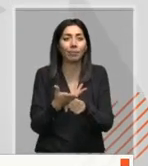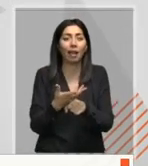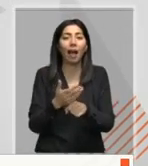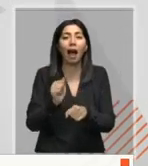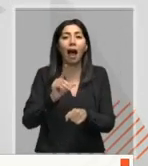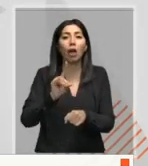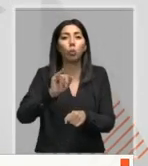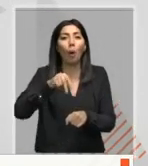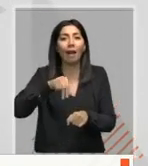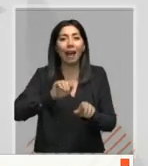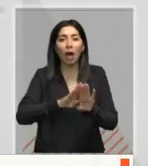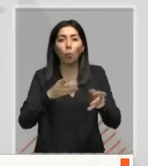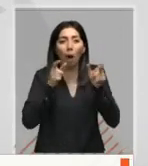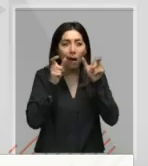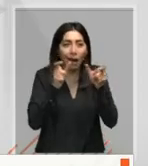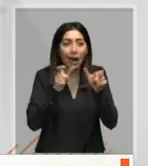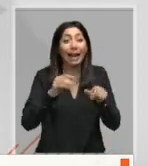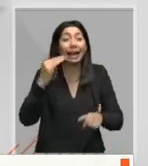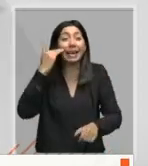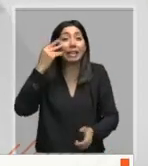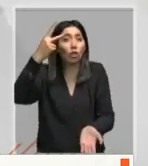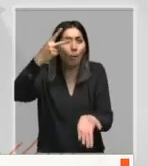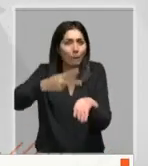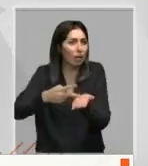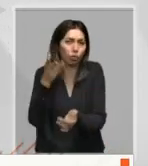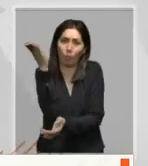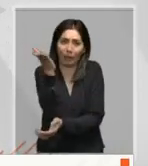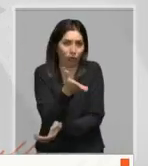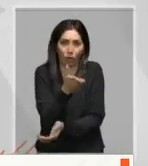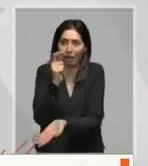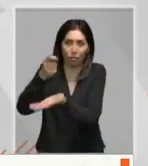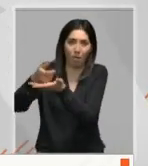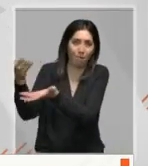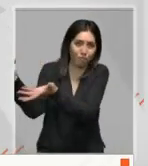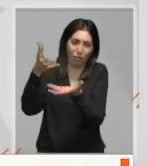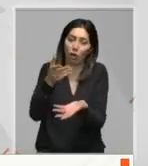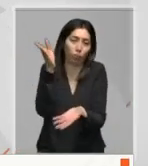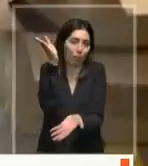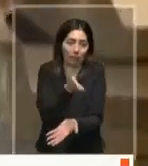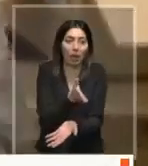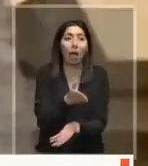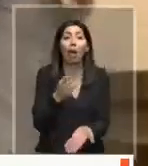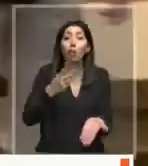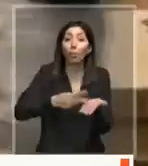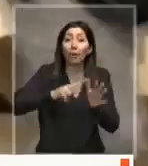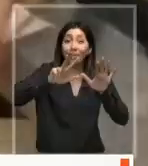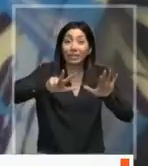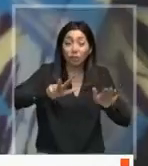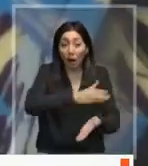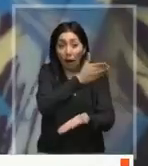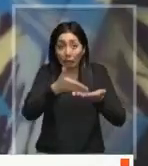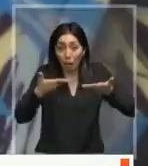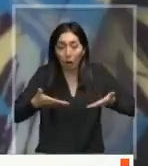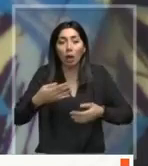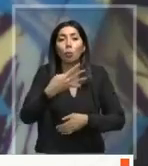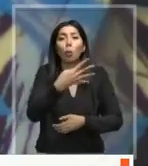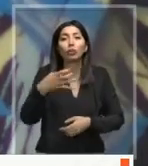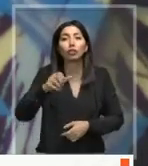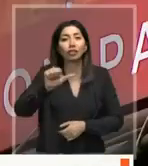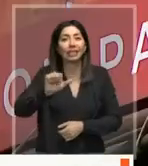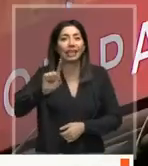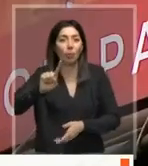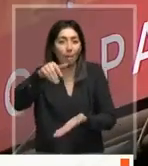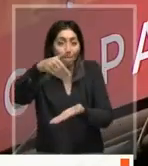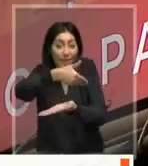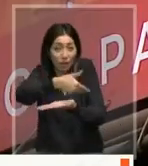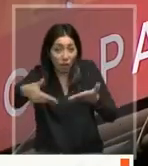aduanas casi 2.000 suspensiones de despacho. Desde el año 2018 se calcula que se han incautado 461 millones de dólares